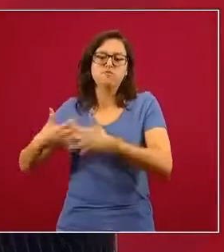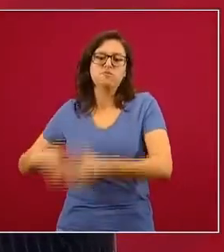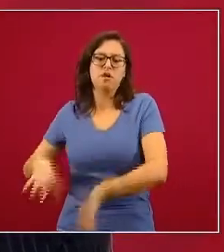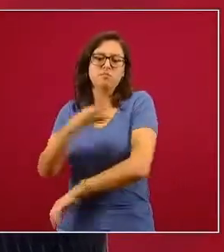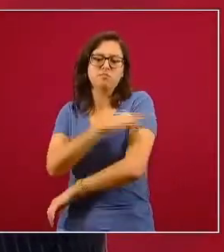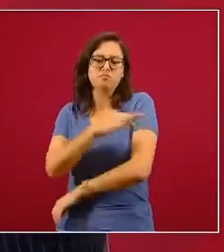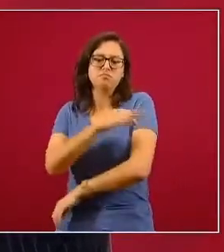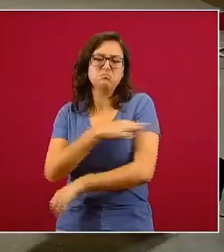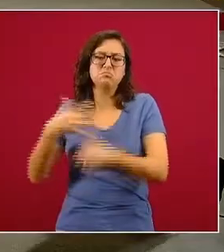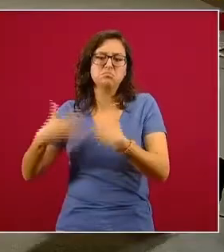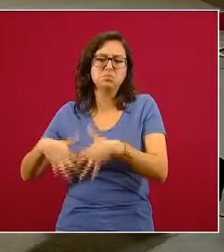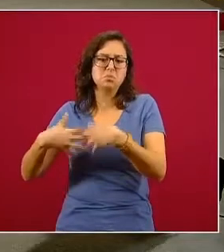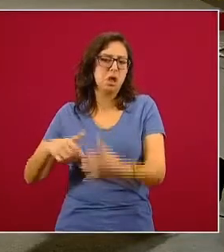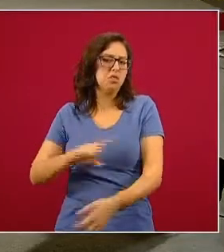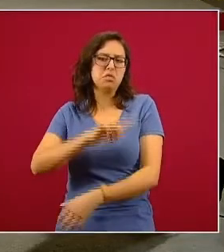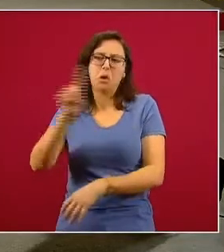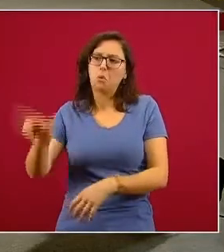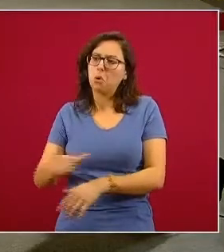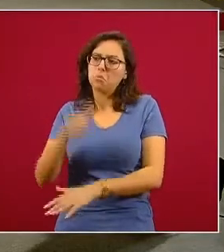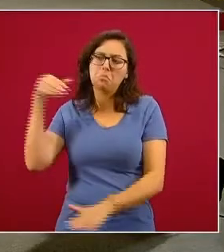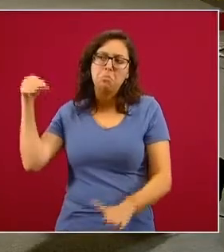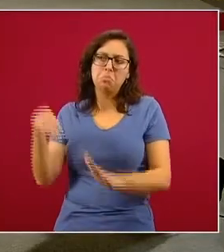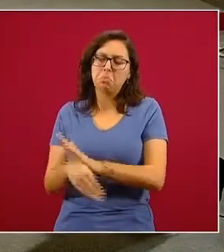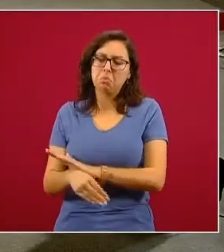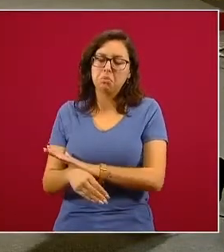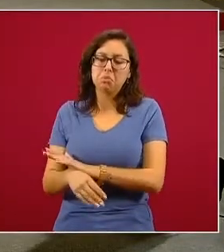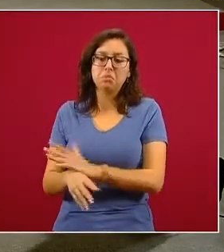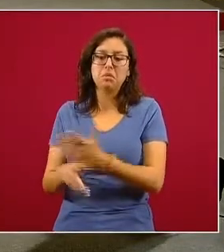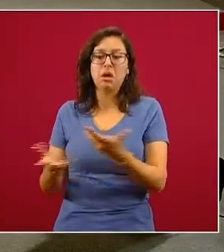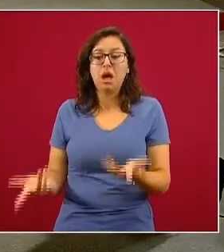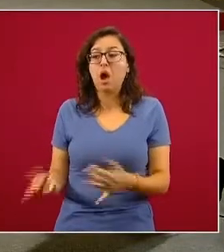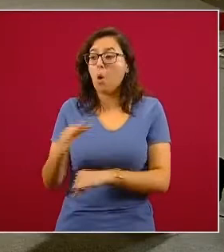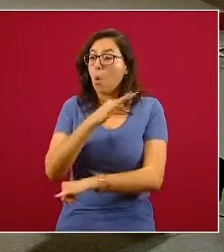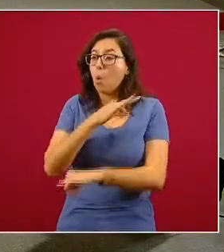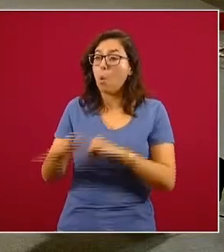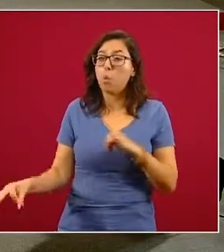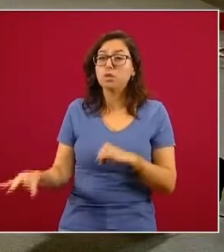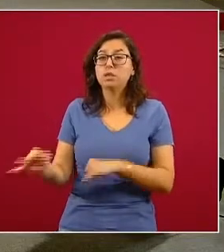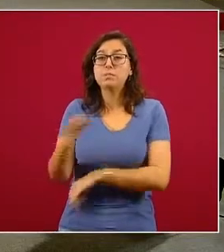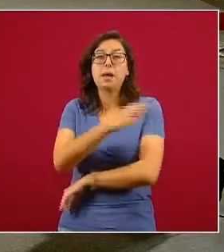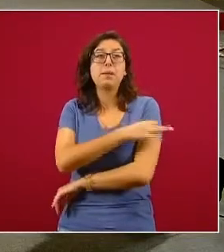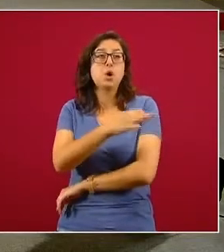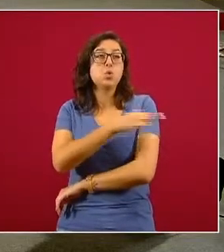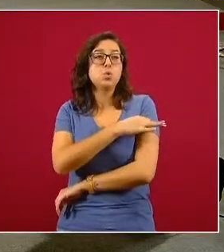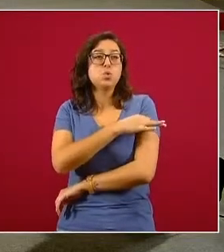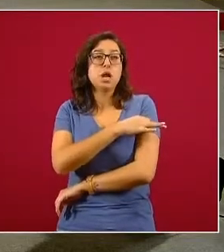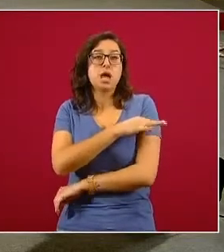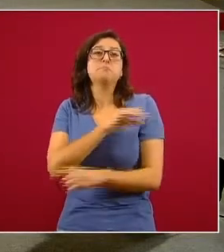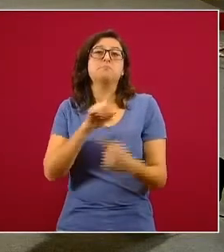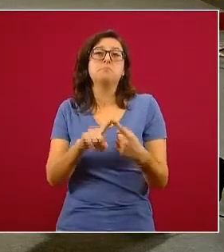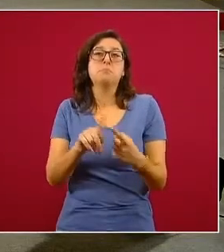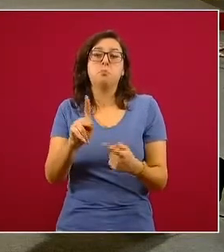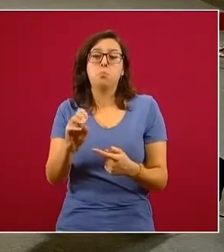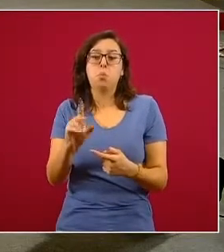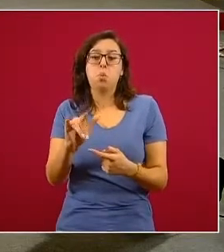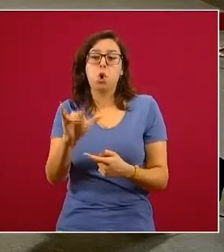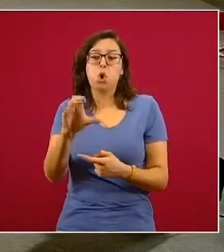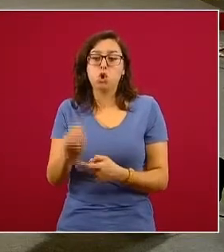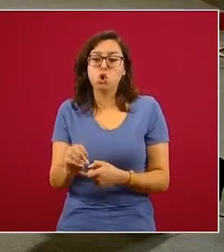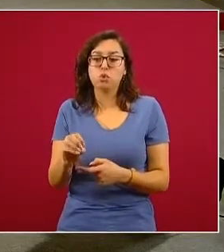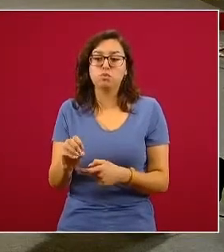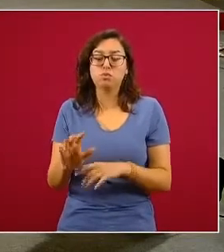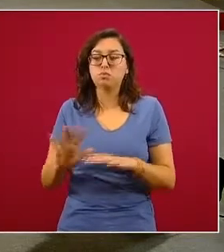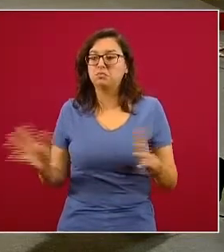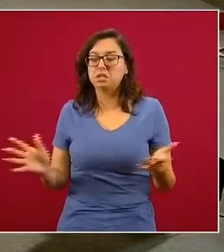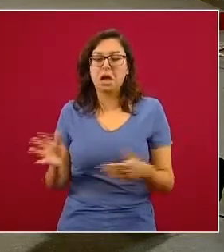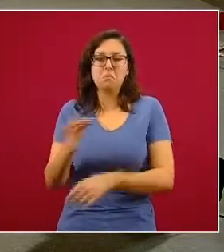que dejó de serlo, y la última vacuna que fabricaba, que era la vacuna contra la polio, ya no se va a usar en